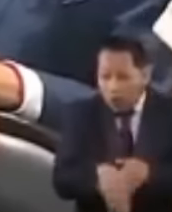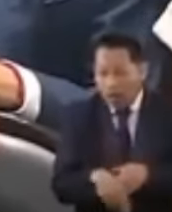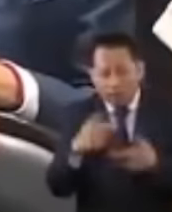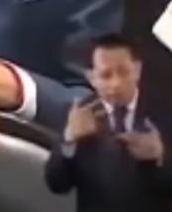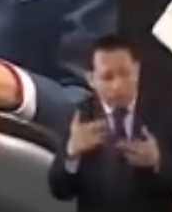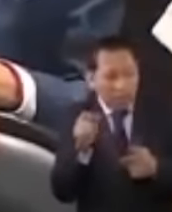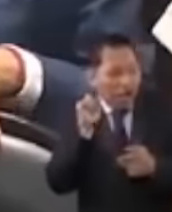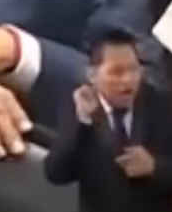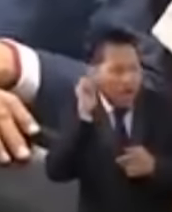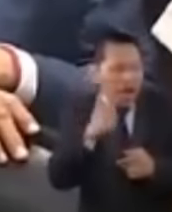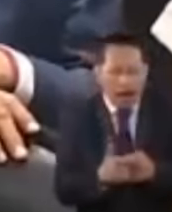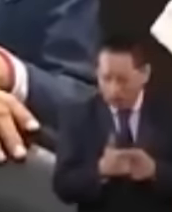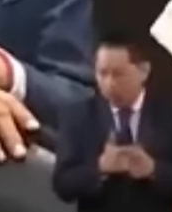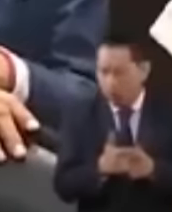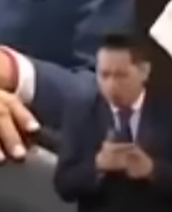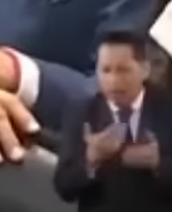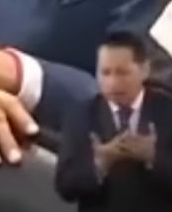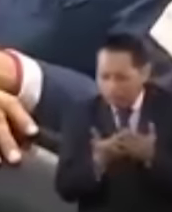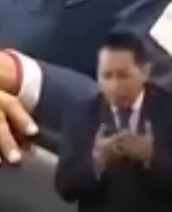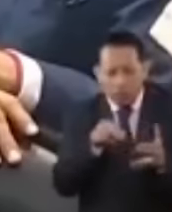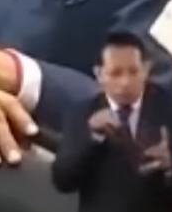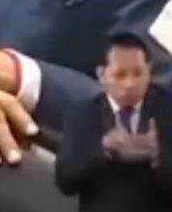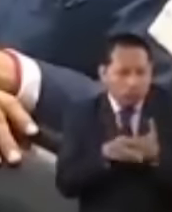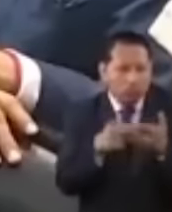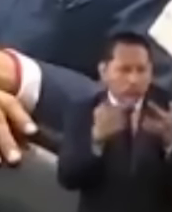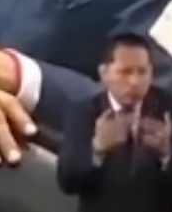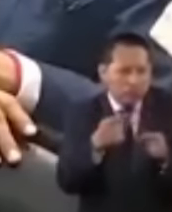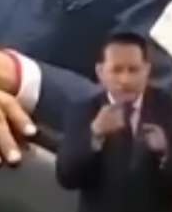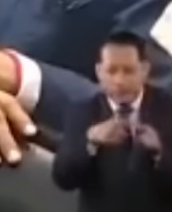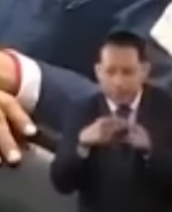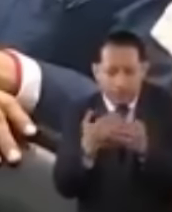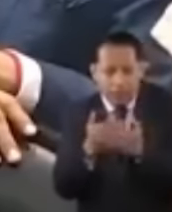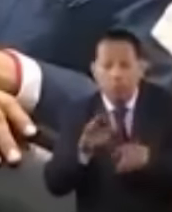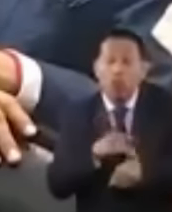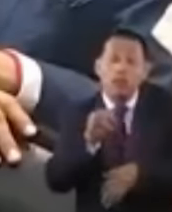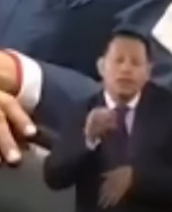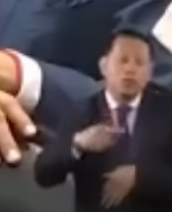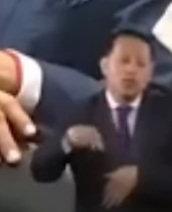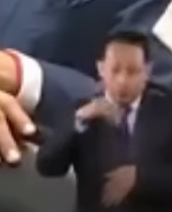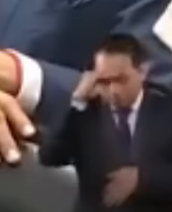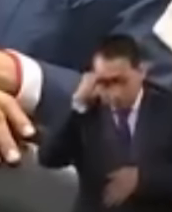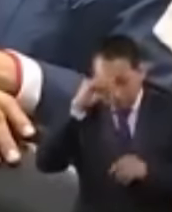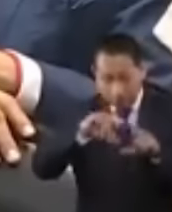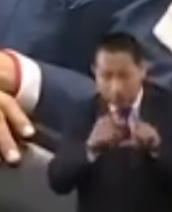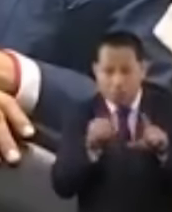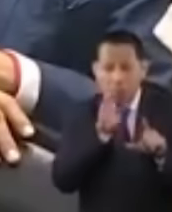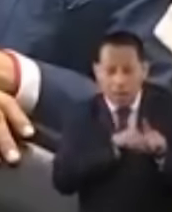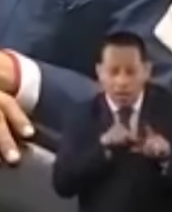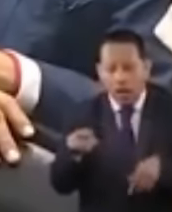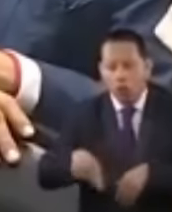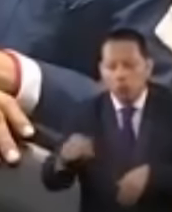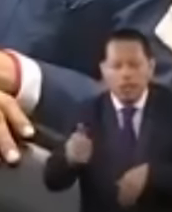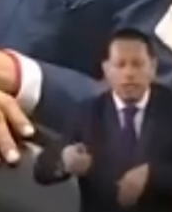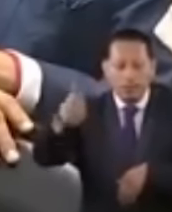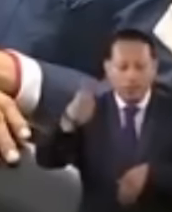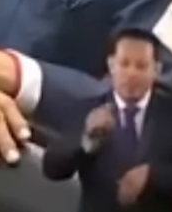el próximo desastre natural, el próximo asesinato. Porque sí, ustedes piensan que si le va mal al país, les va a ir bien a